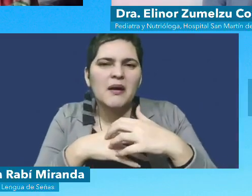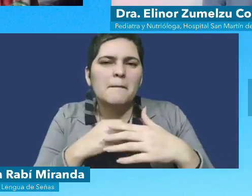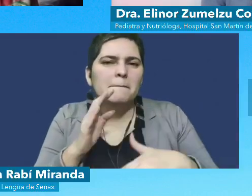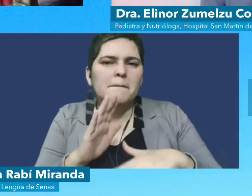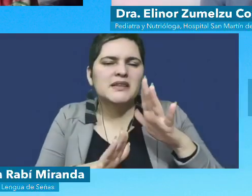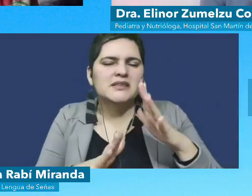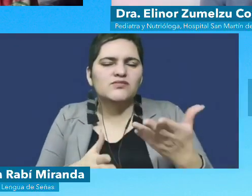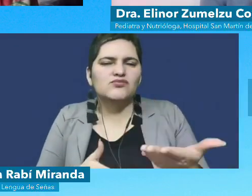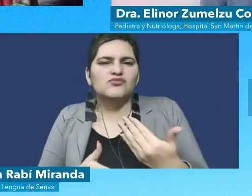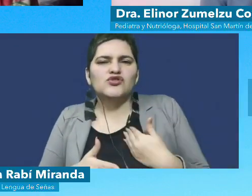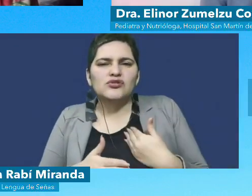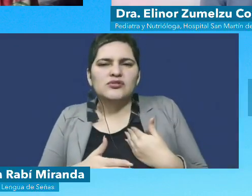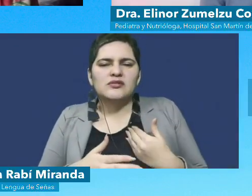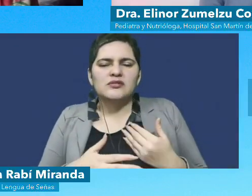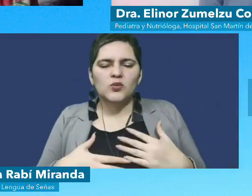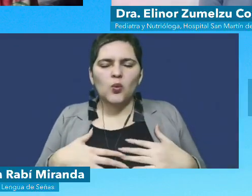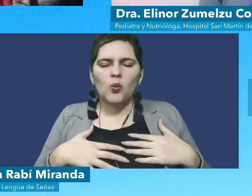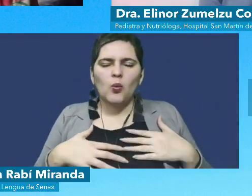dentro de nuestro organismo. Entonces,